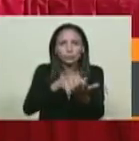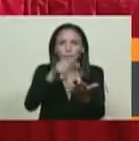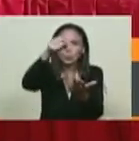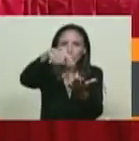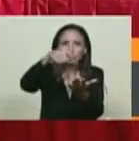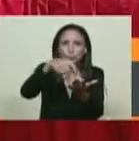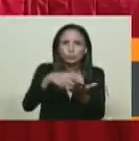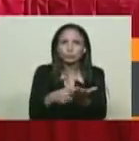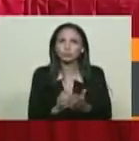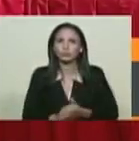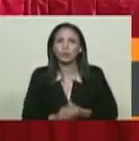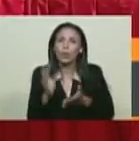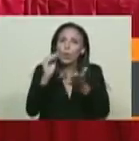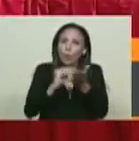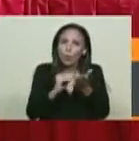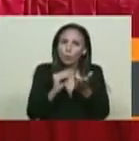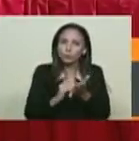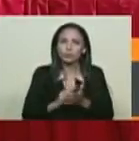Enamorarnos